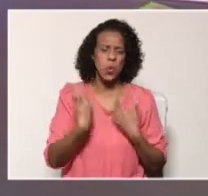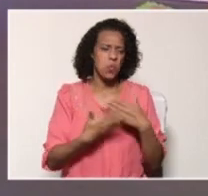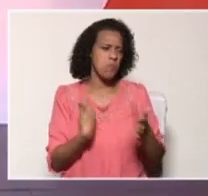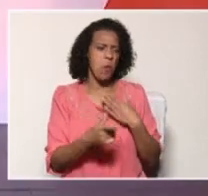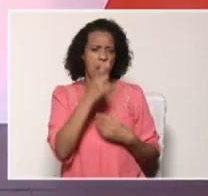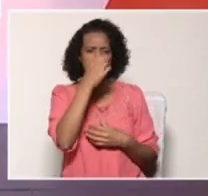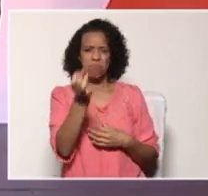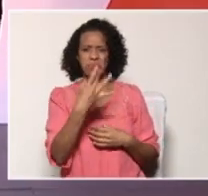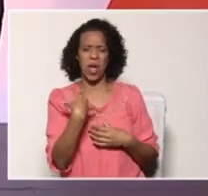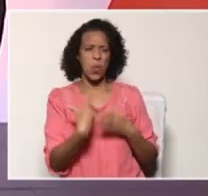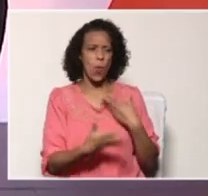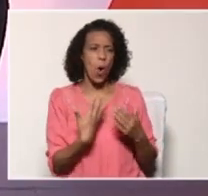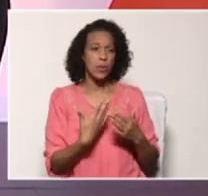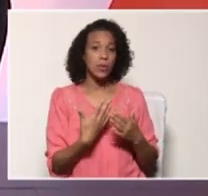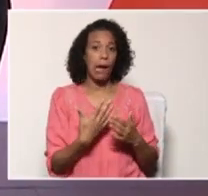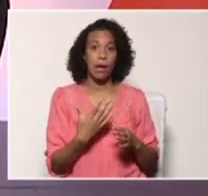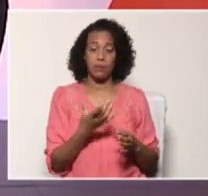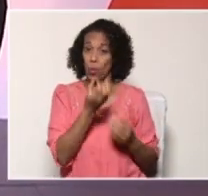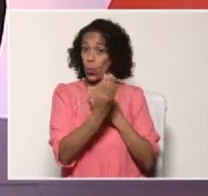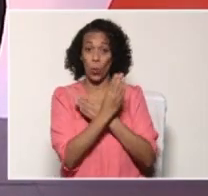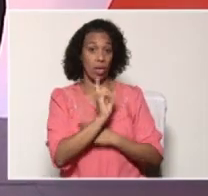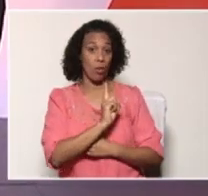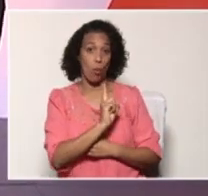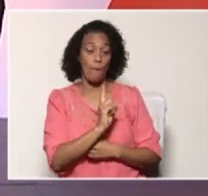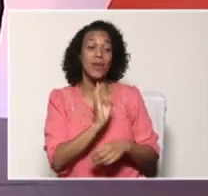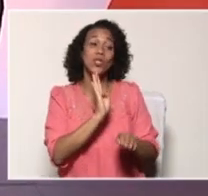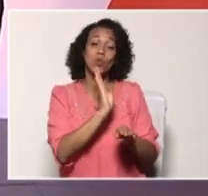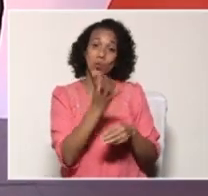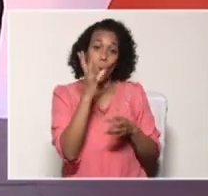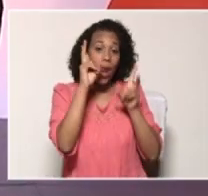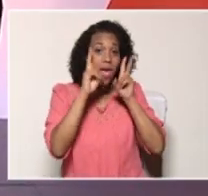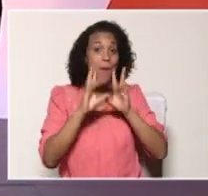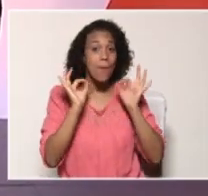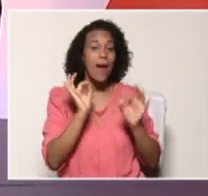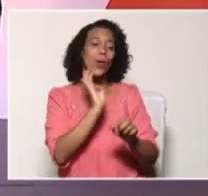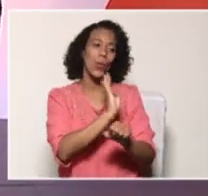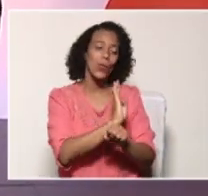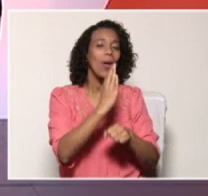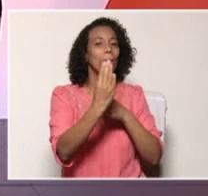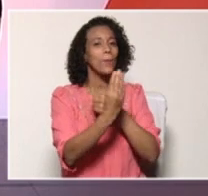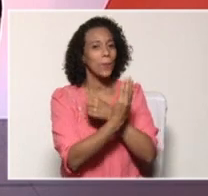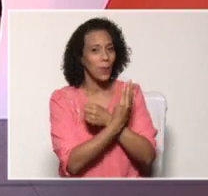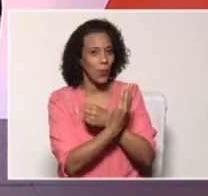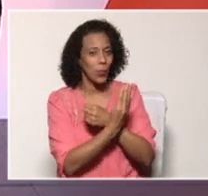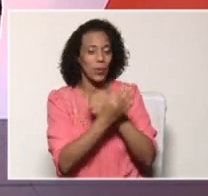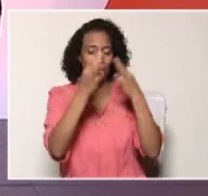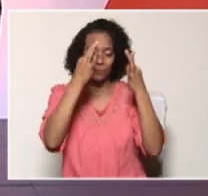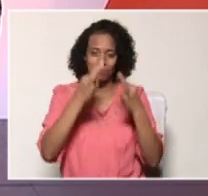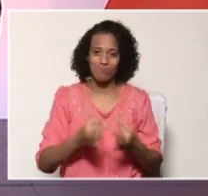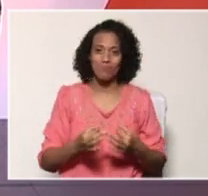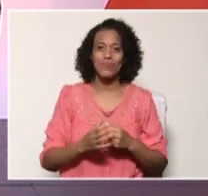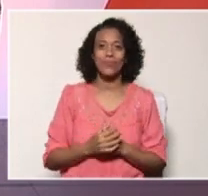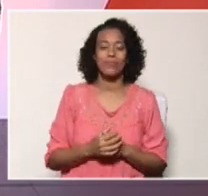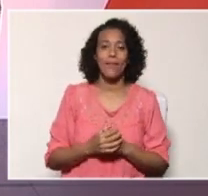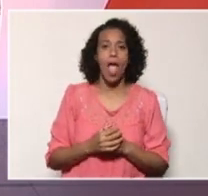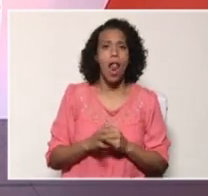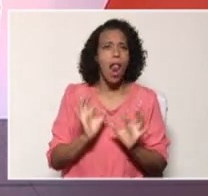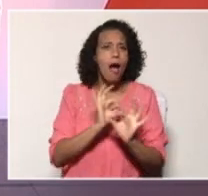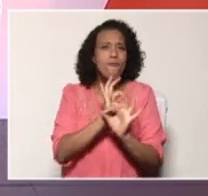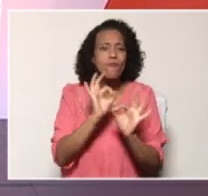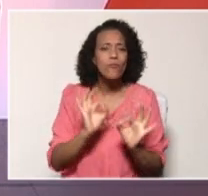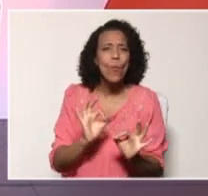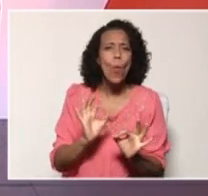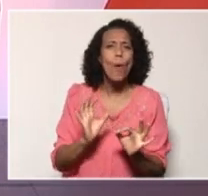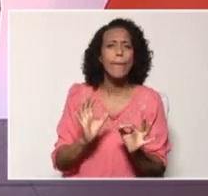la comunidad, a mi estado, a mi país. Entonces, es importante que nos estemos cuidando. Y una